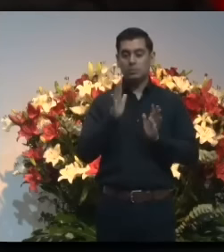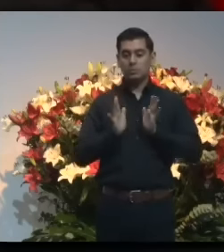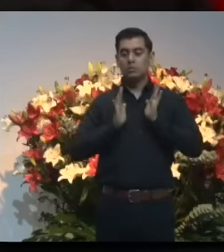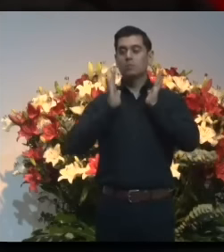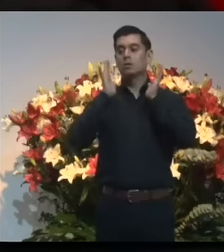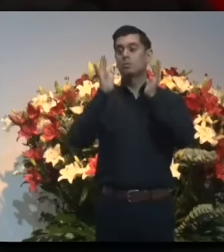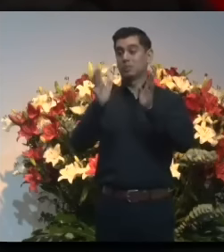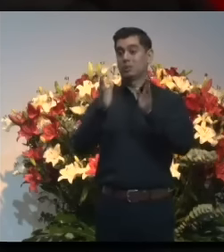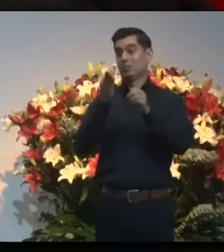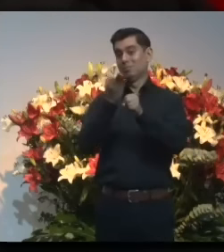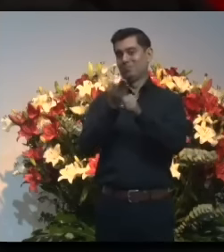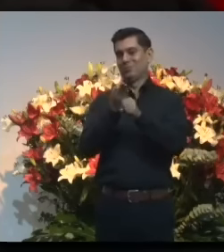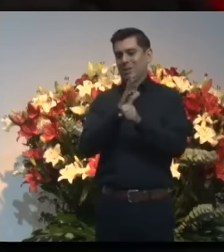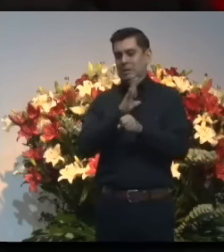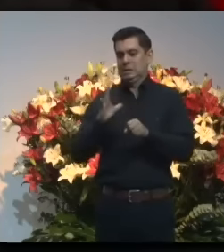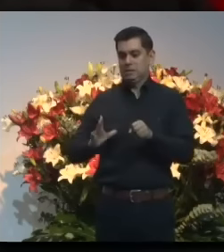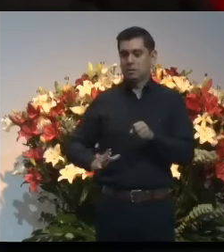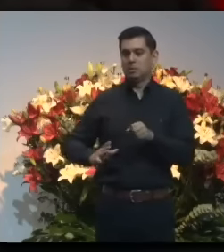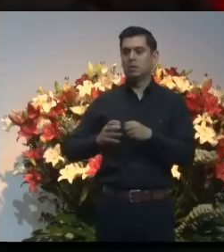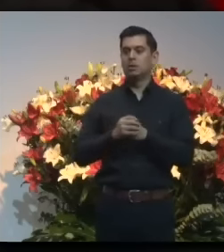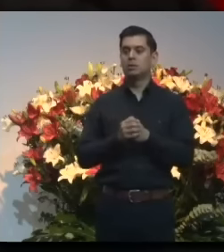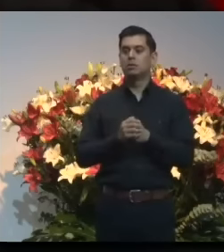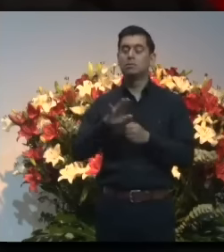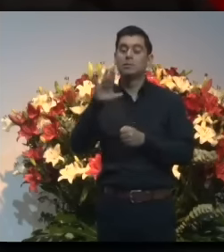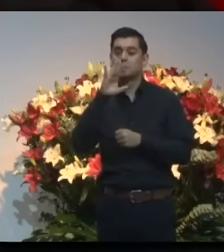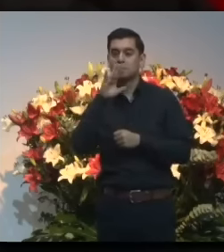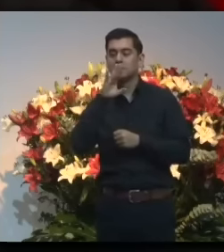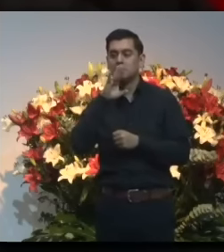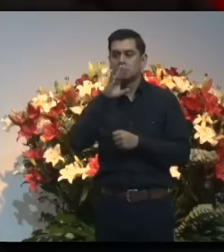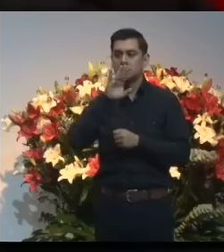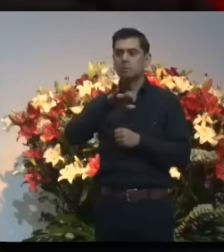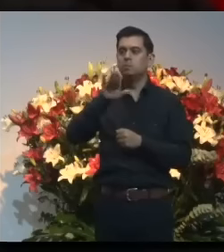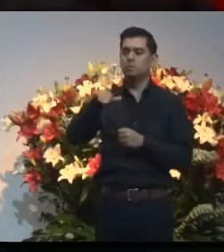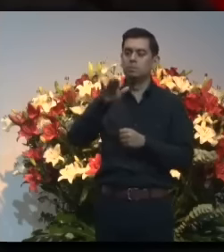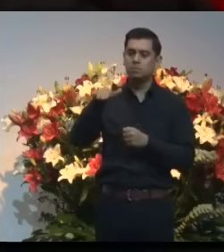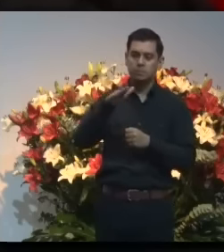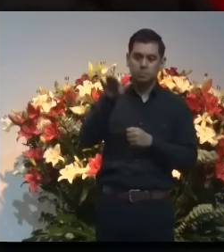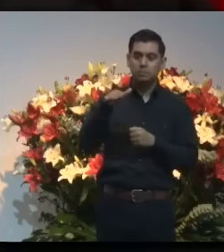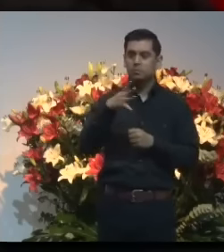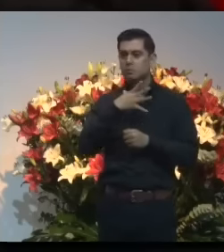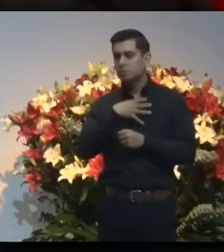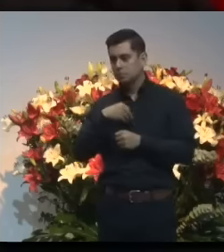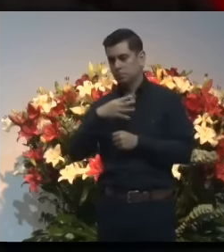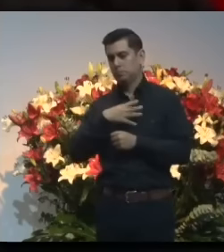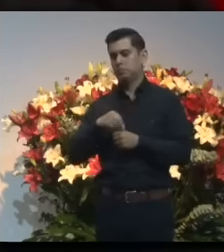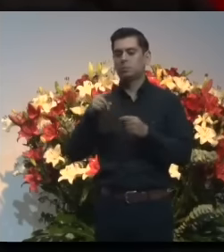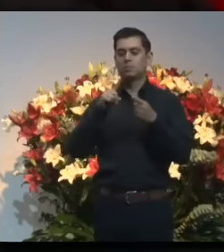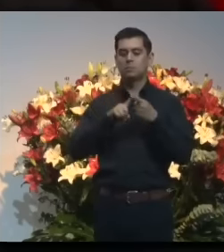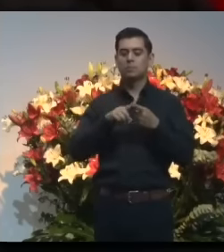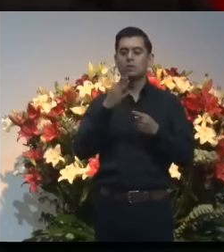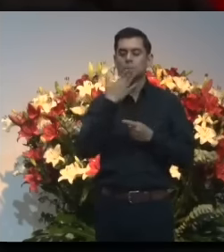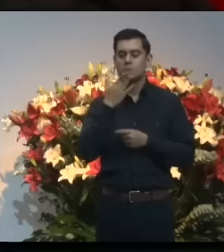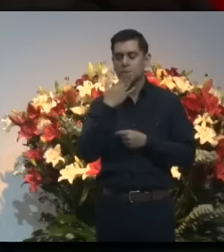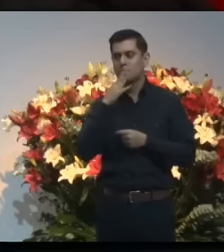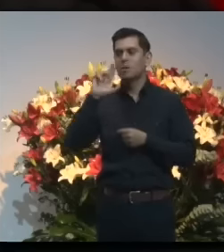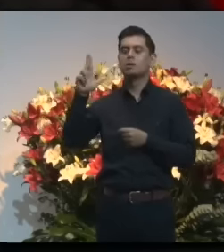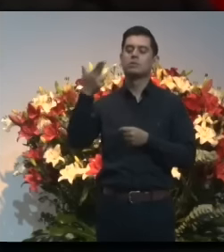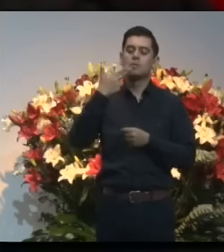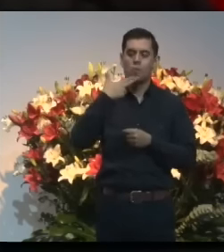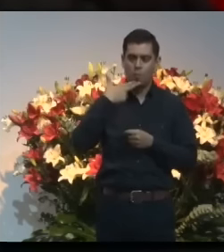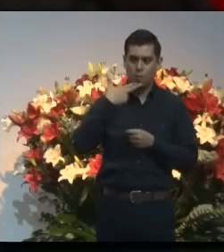campaña es encontrarme con madres buscadoras. Me las he encontrado en Sonora, en Chihuahua, en